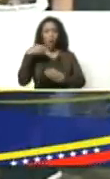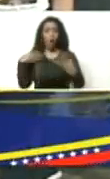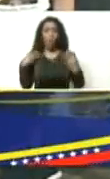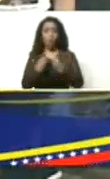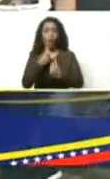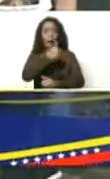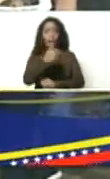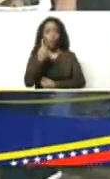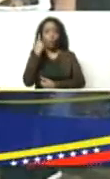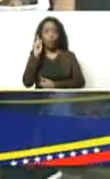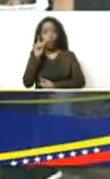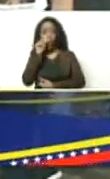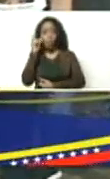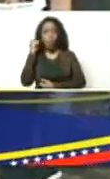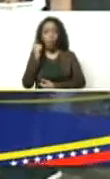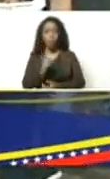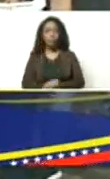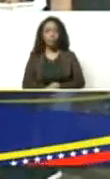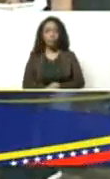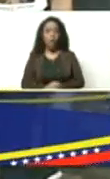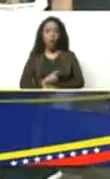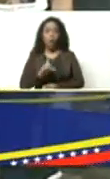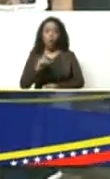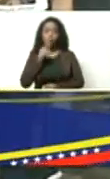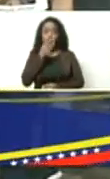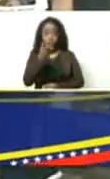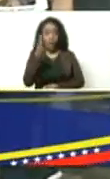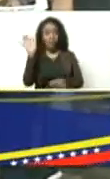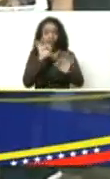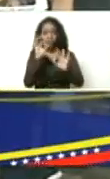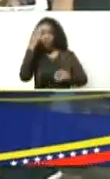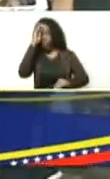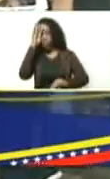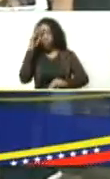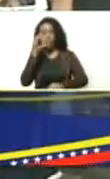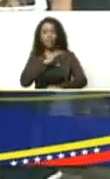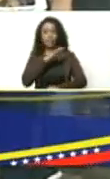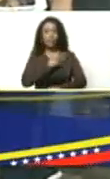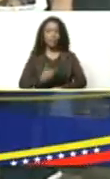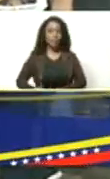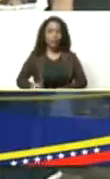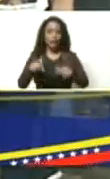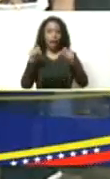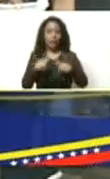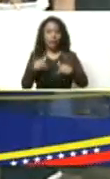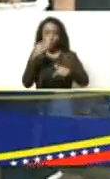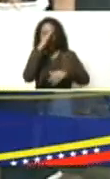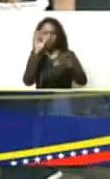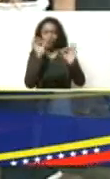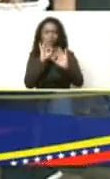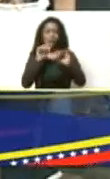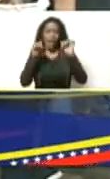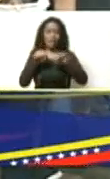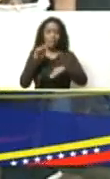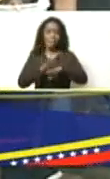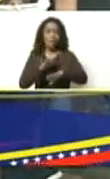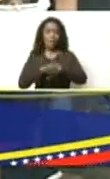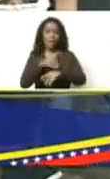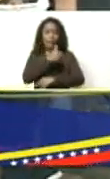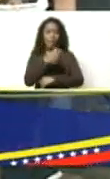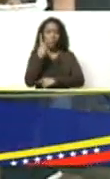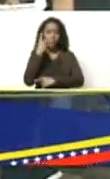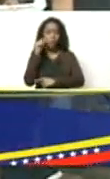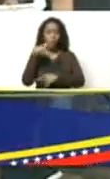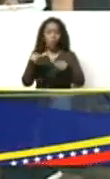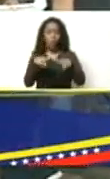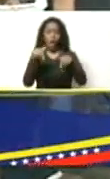cada uno de estos hombres y mujeres, no le quepa duda, señor presidente, no le quepa duda que lo que ocurre en cada uno de estos